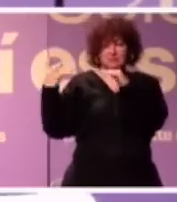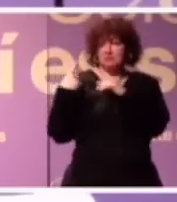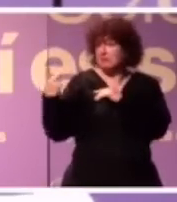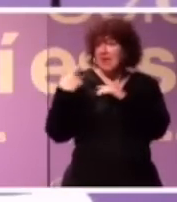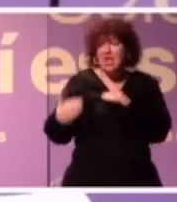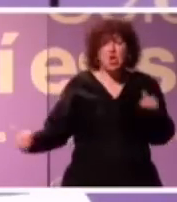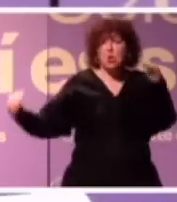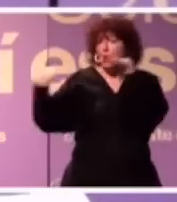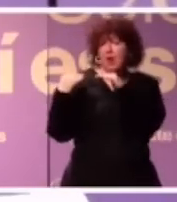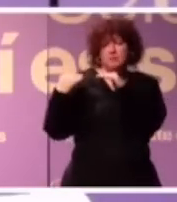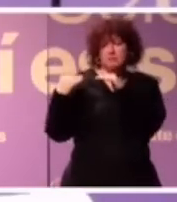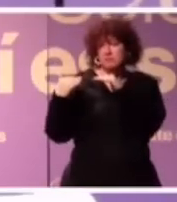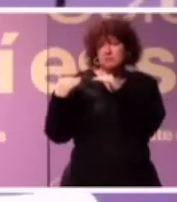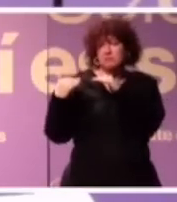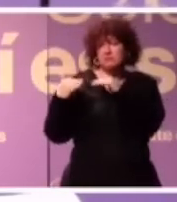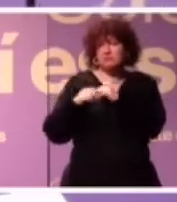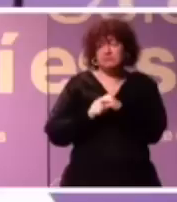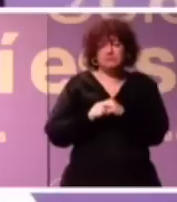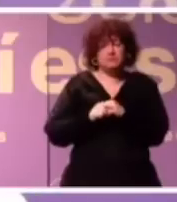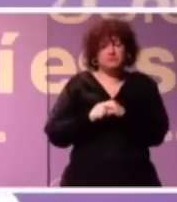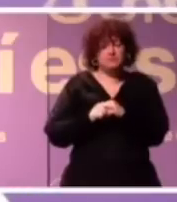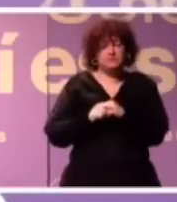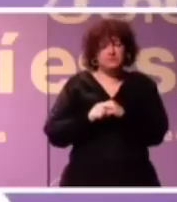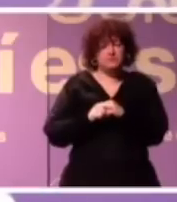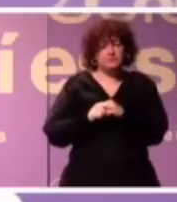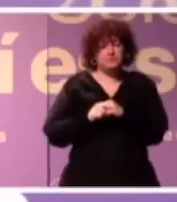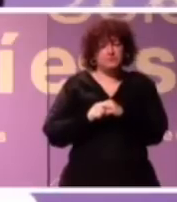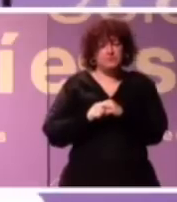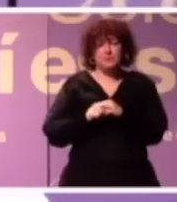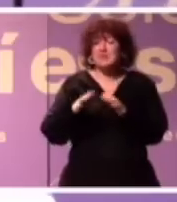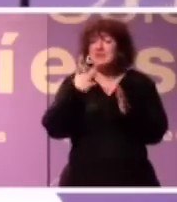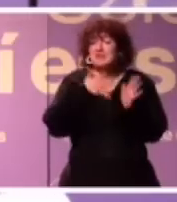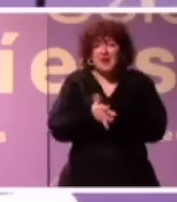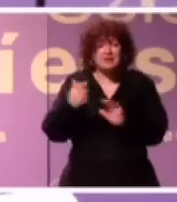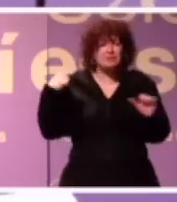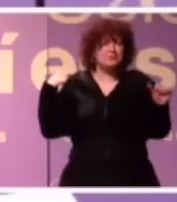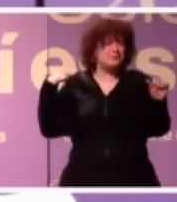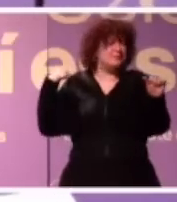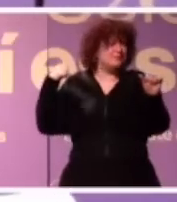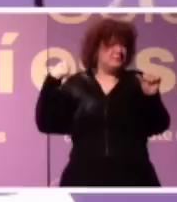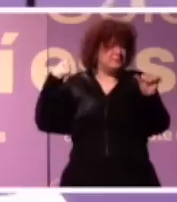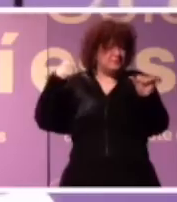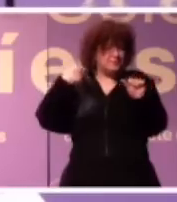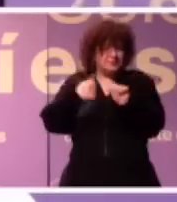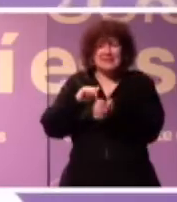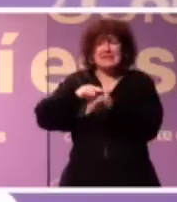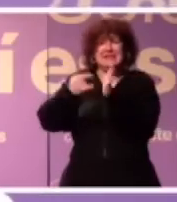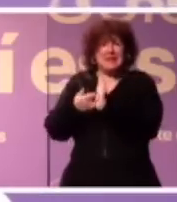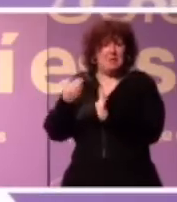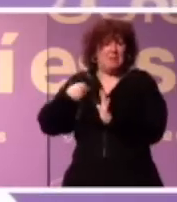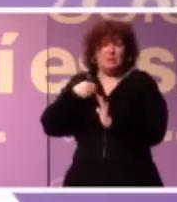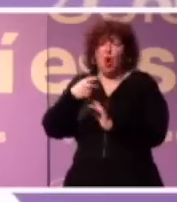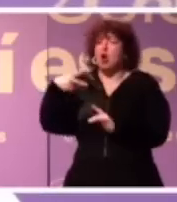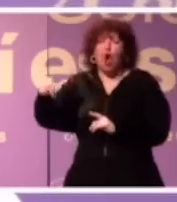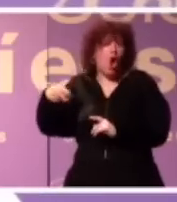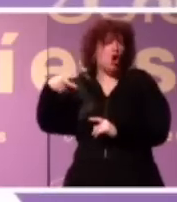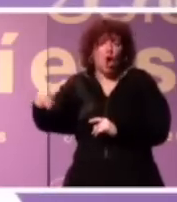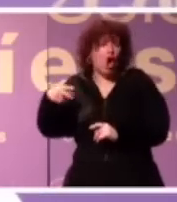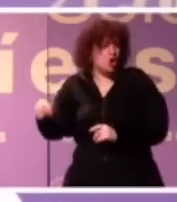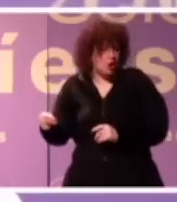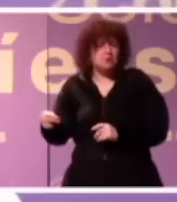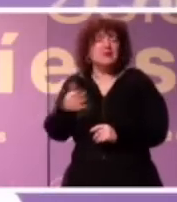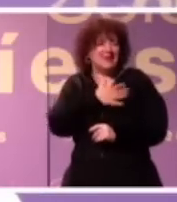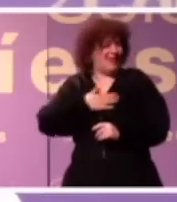por eso quienes llevan toda la vida apoyando el sistema del no es no quieren